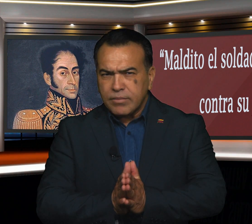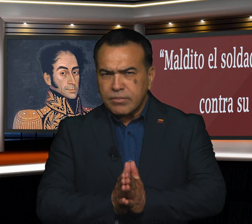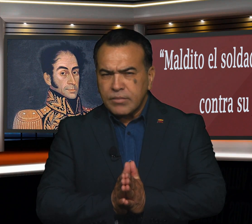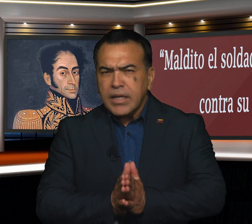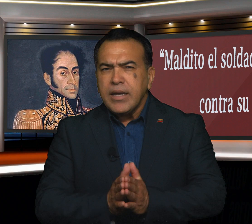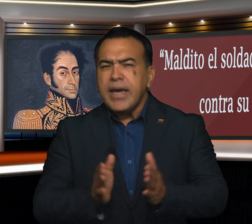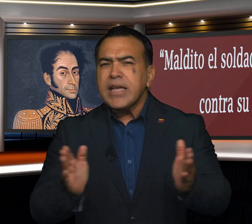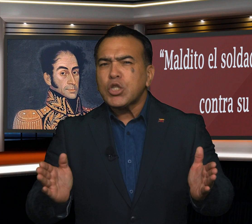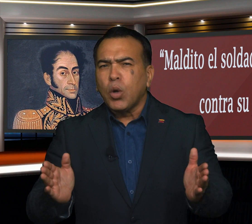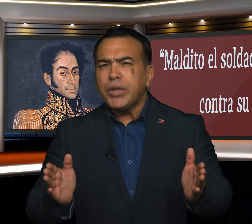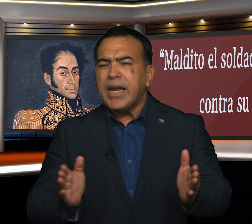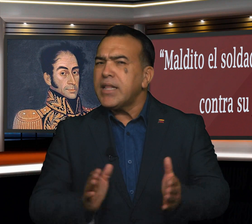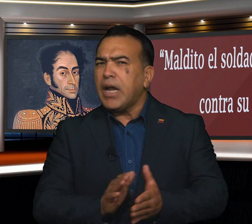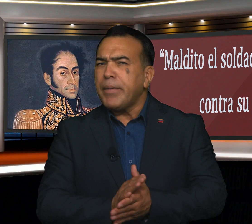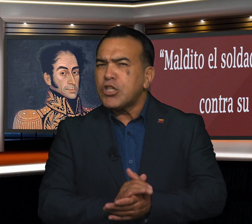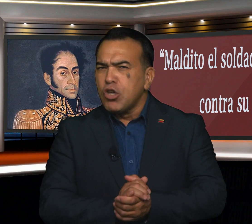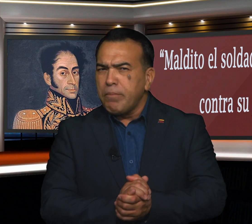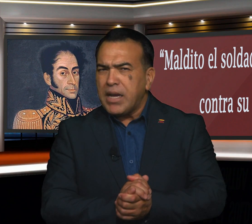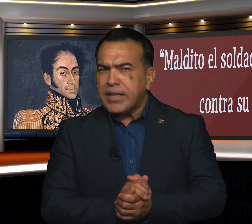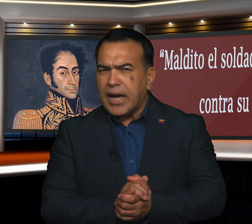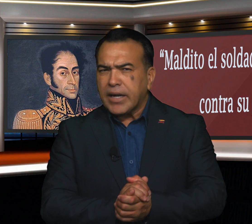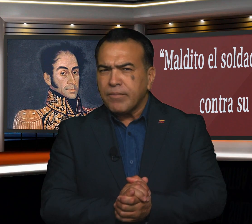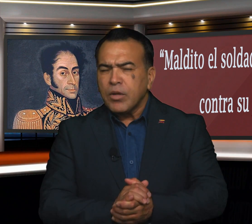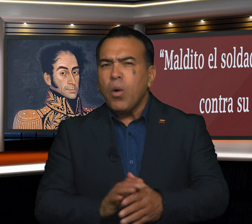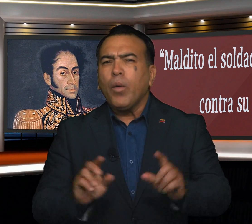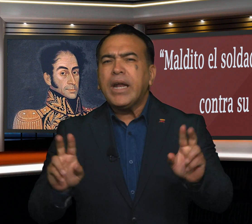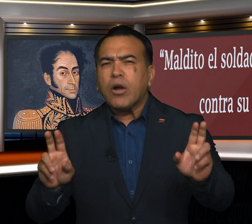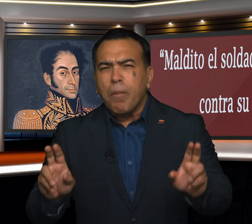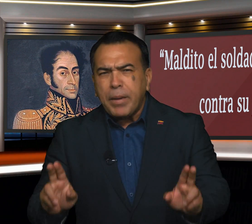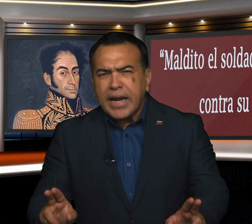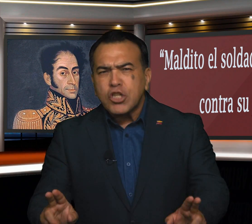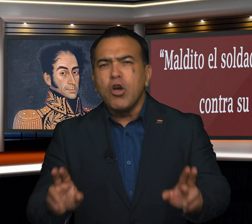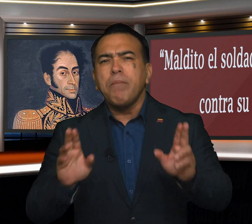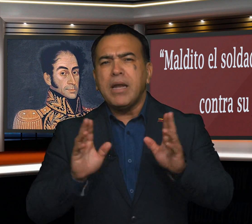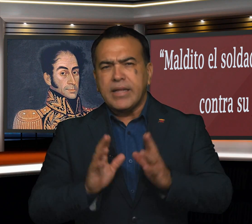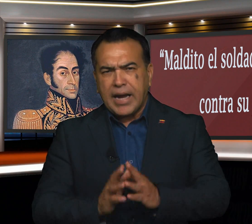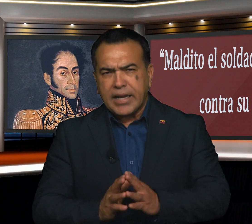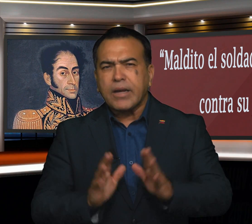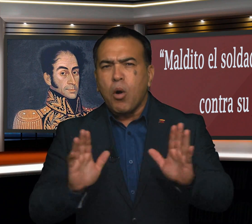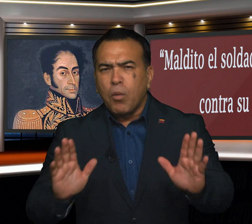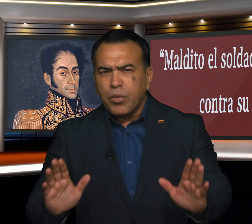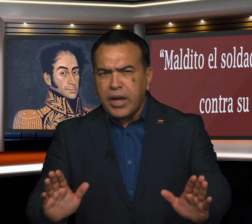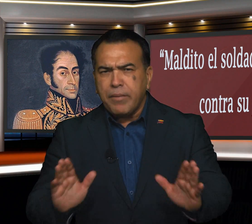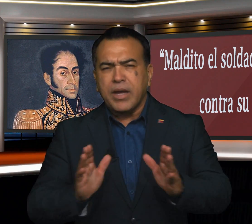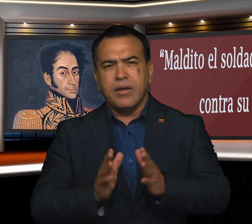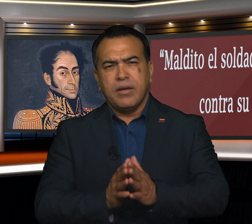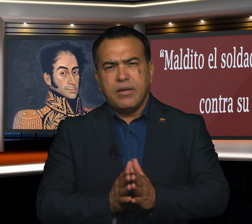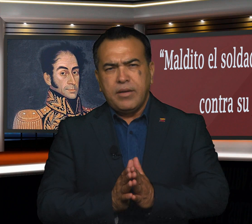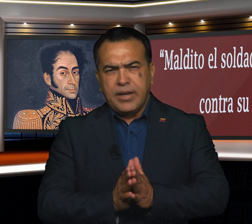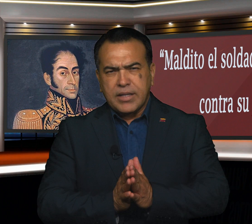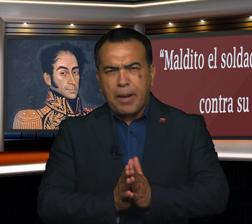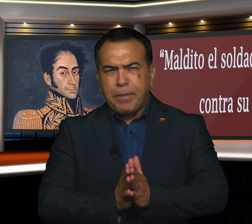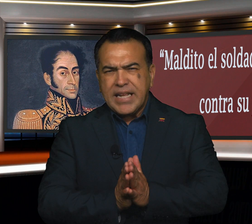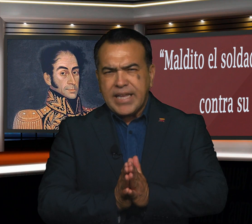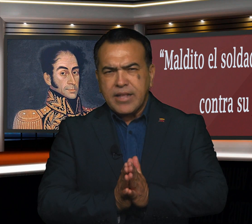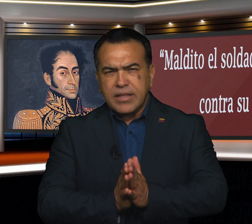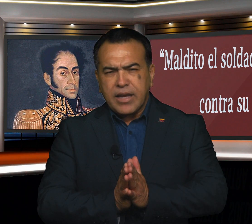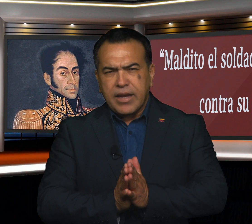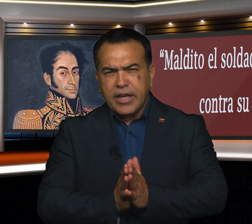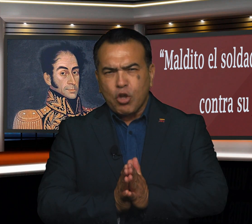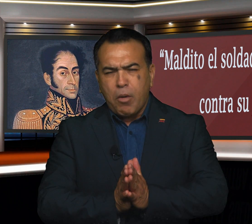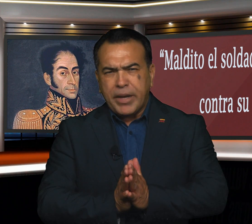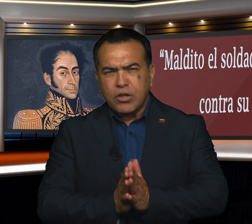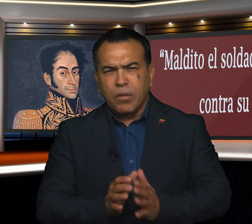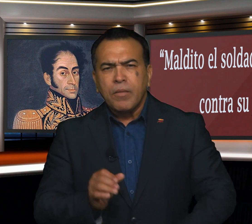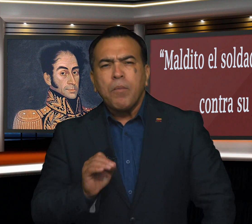sola. Eso de la intervención militar o de la cooperación militar como debe estar presente